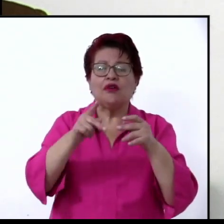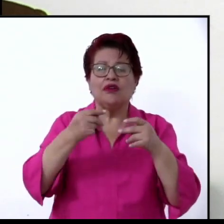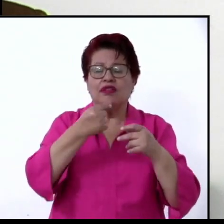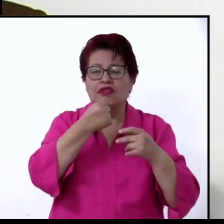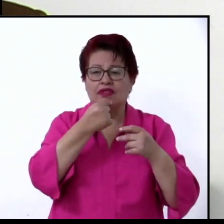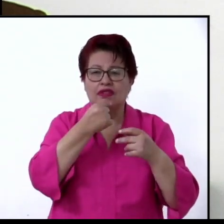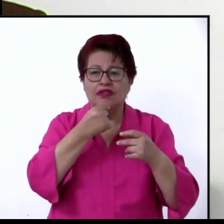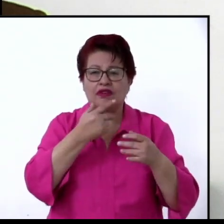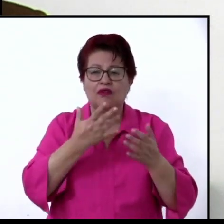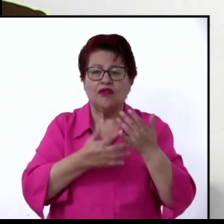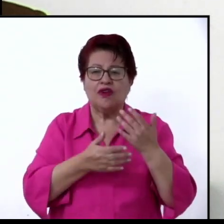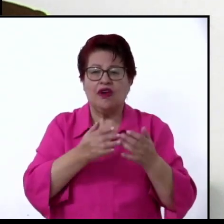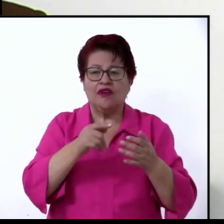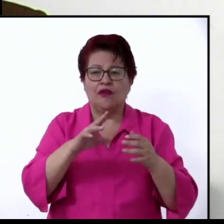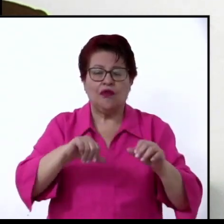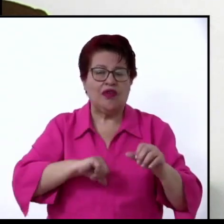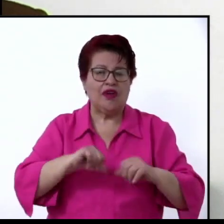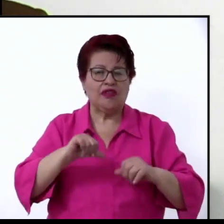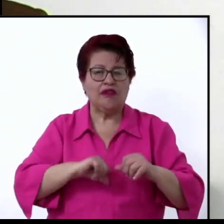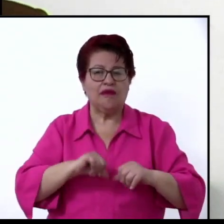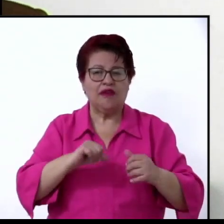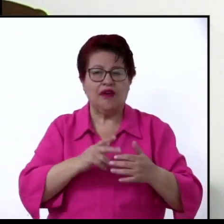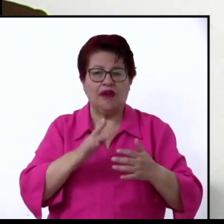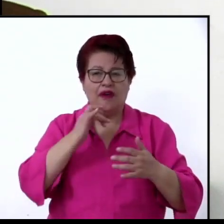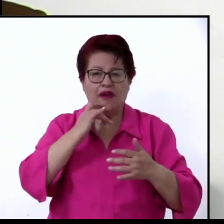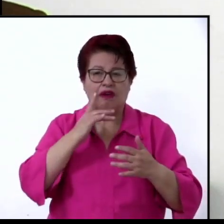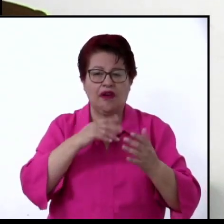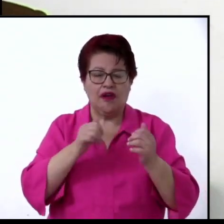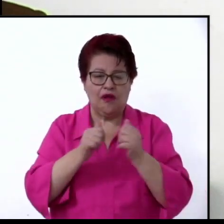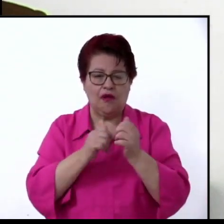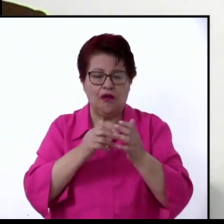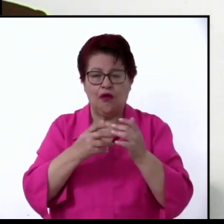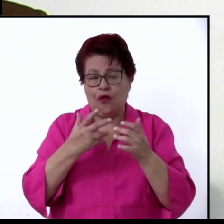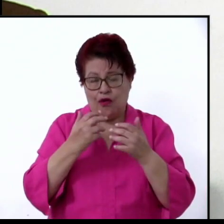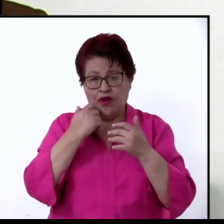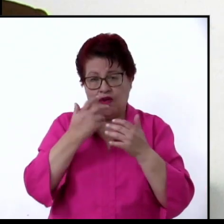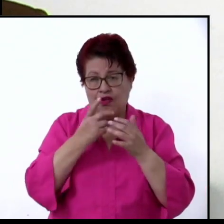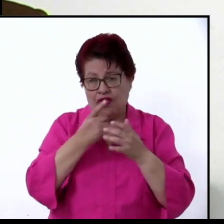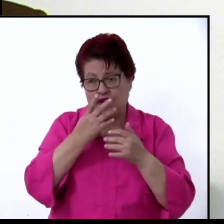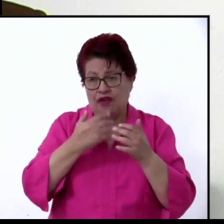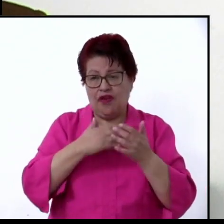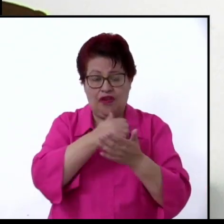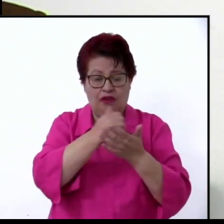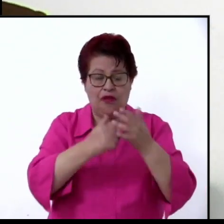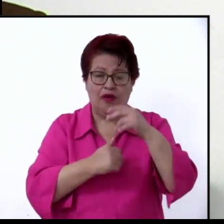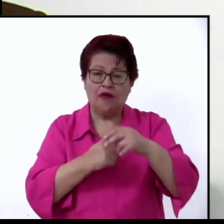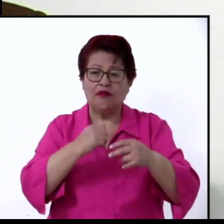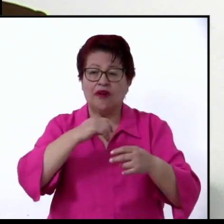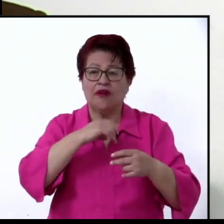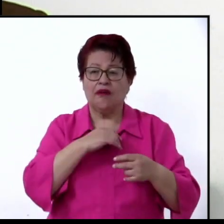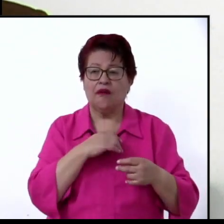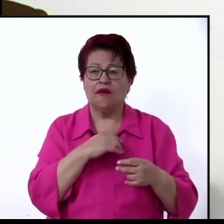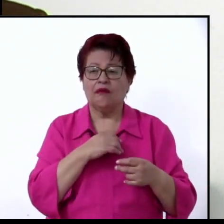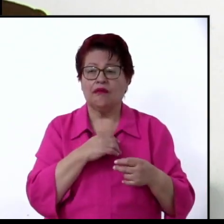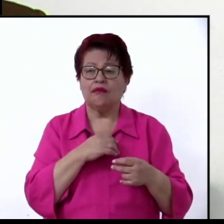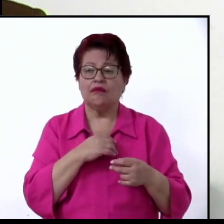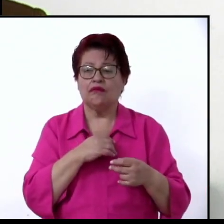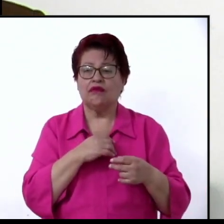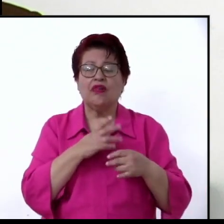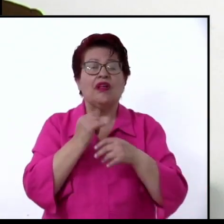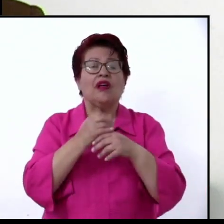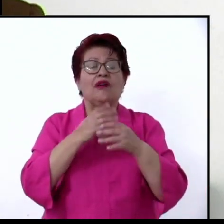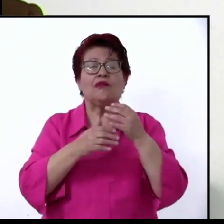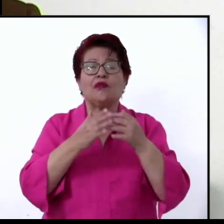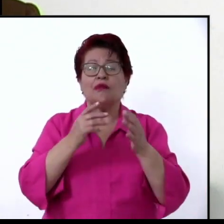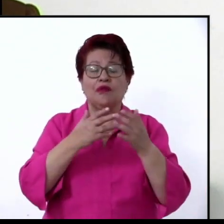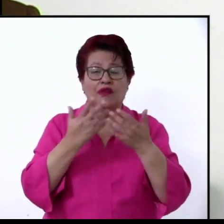que realice una actividad. Quiero compartirles que en el caso de la Ciudad de México, con los datos